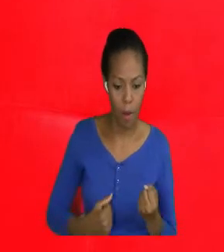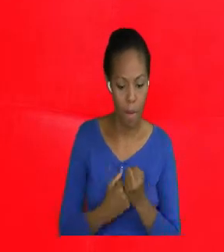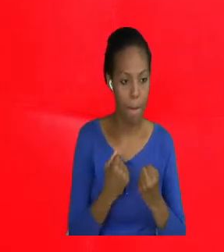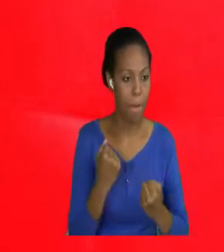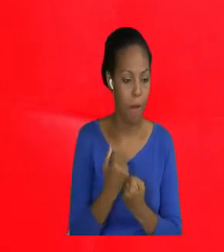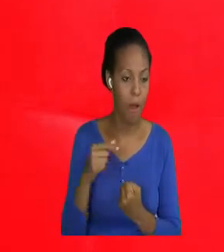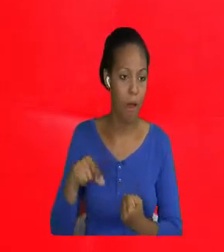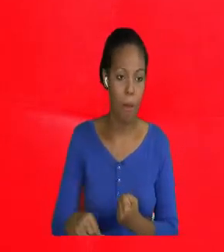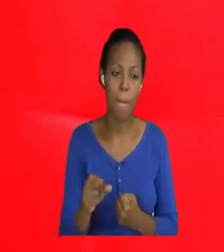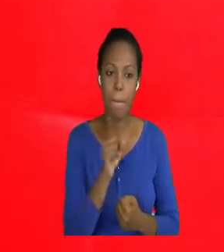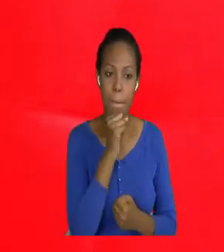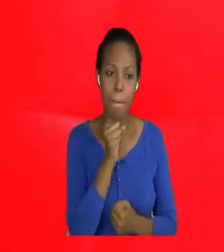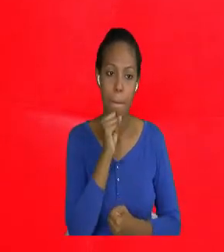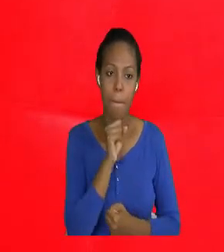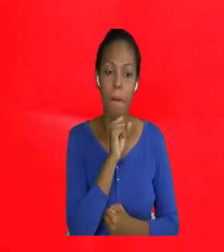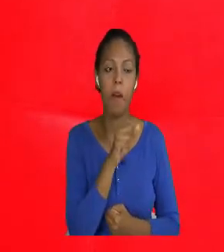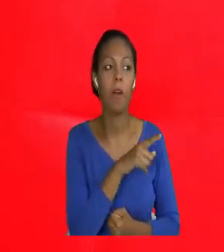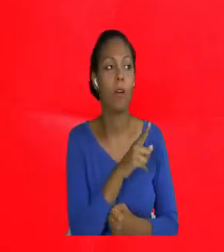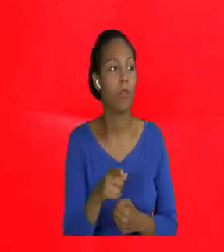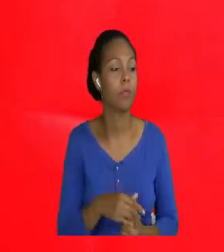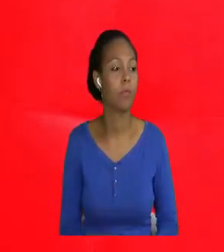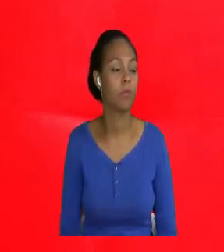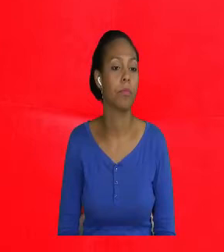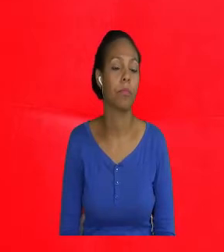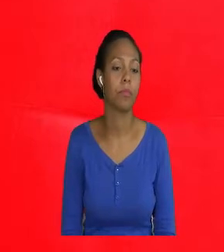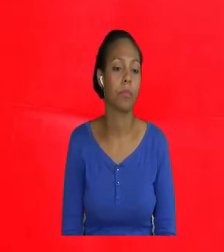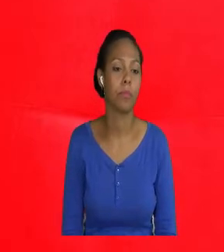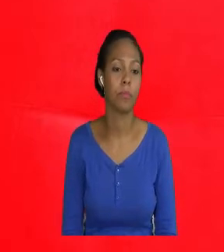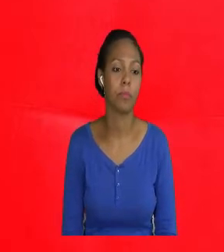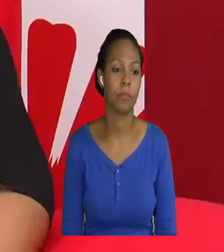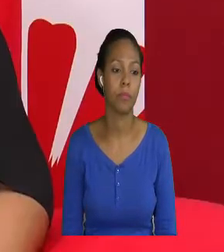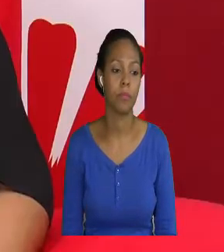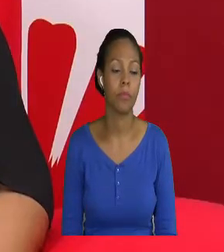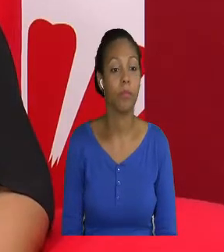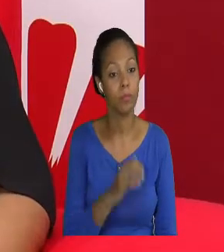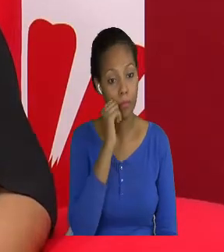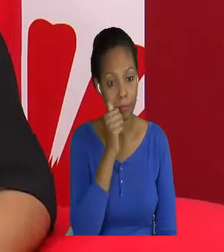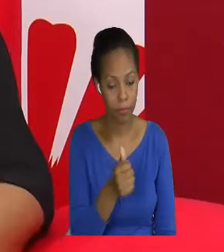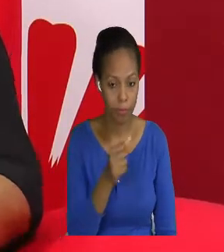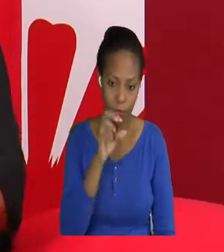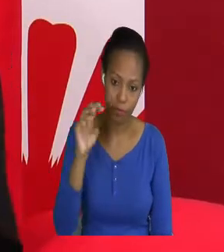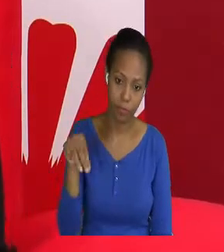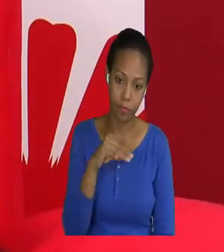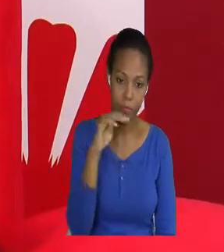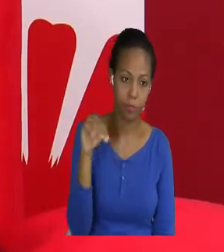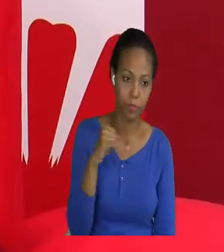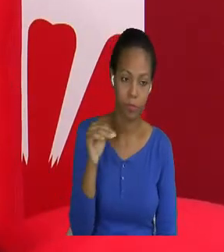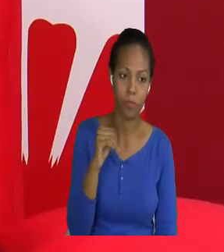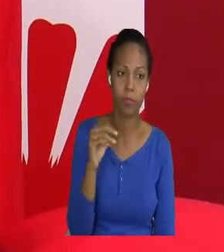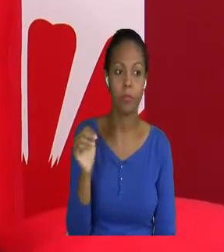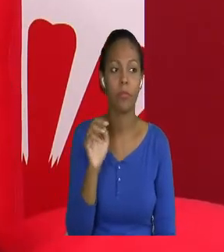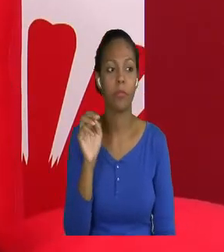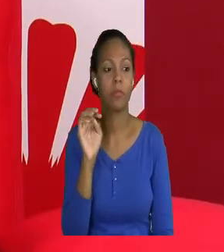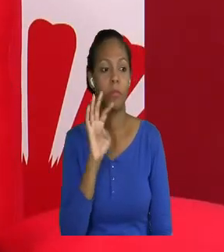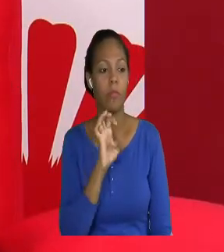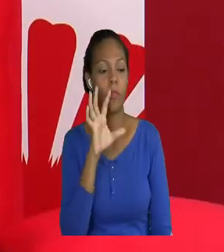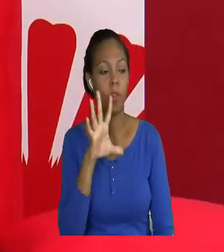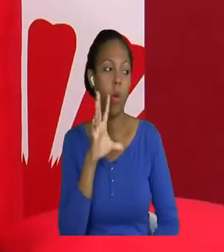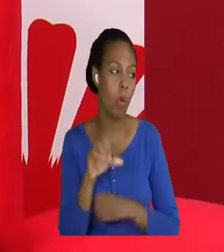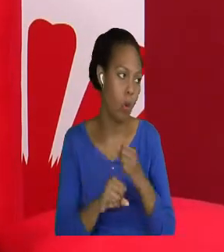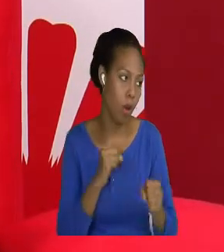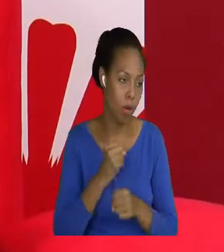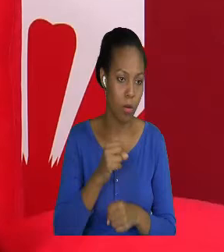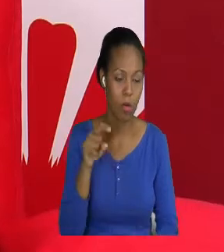sí podemos darnos las manos unos a otros. Bueno, mañana miércoles es el aniversario número 95 de nuestro